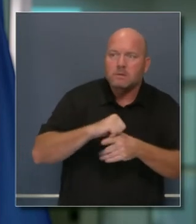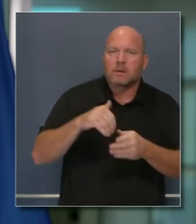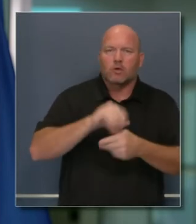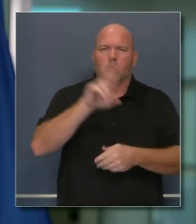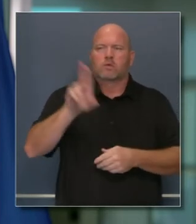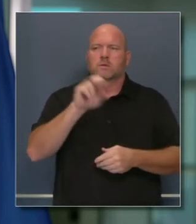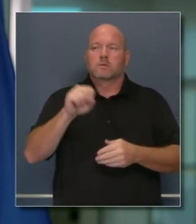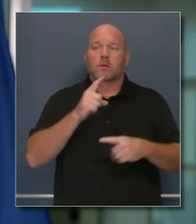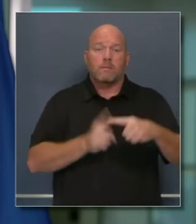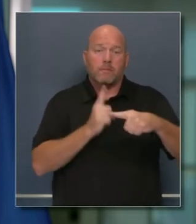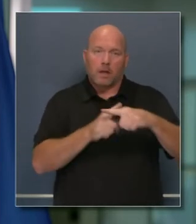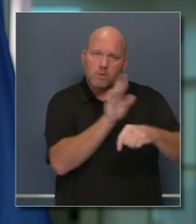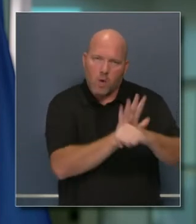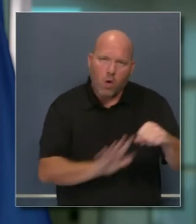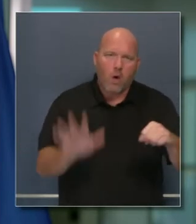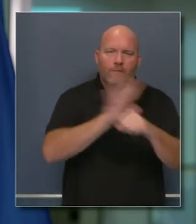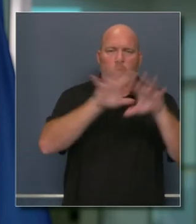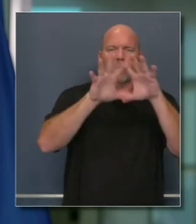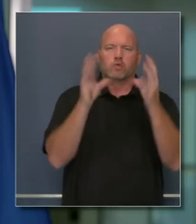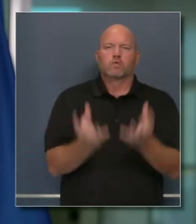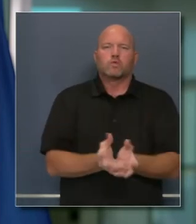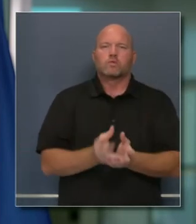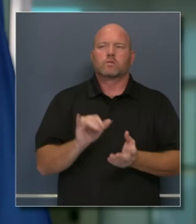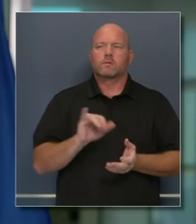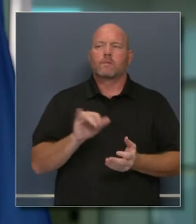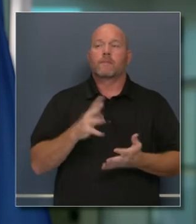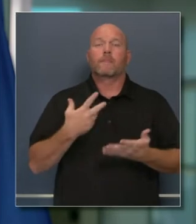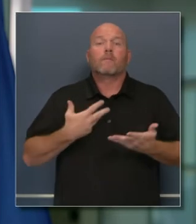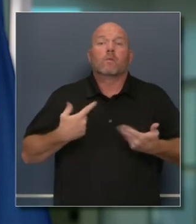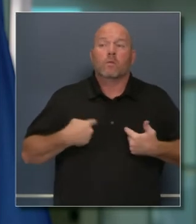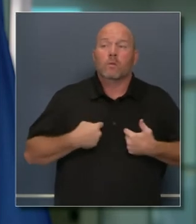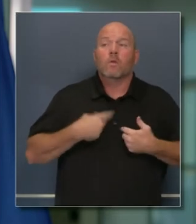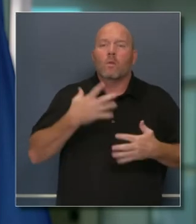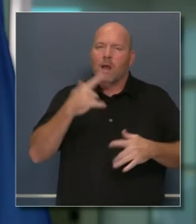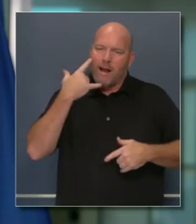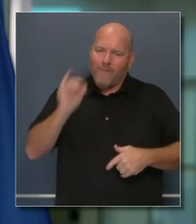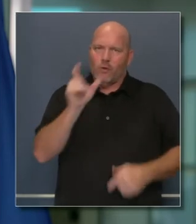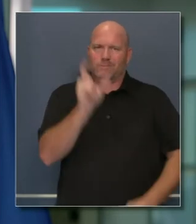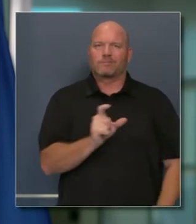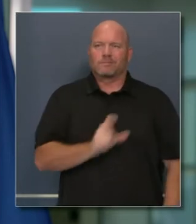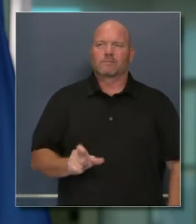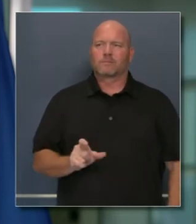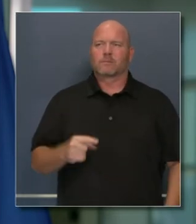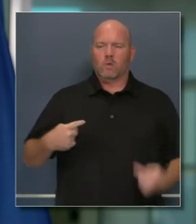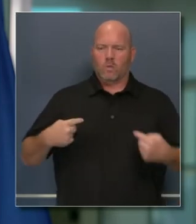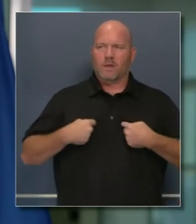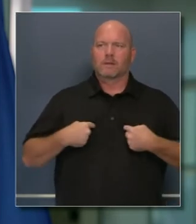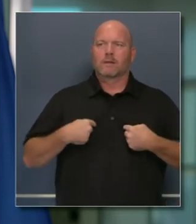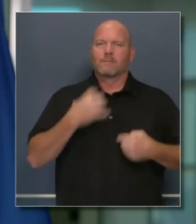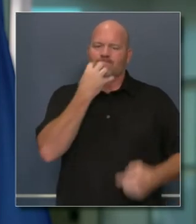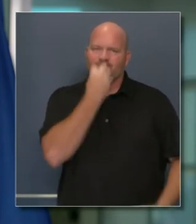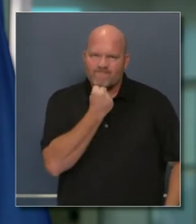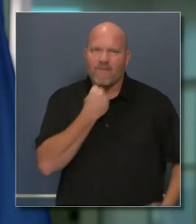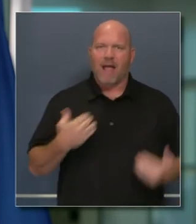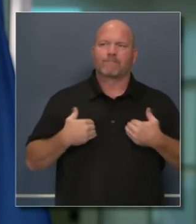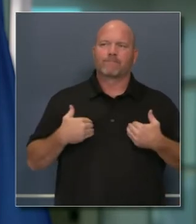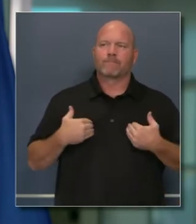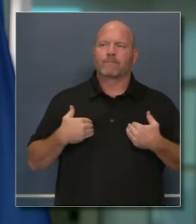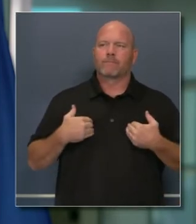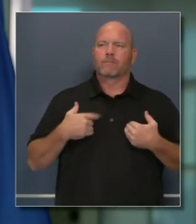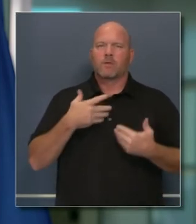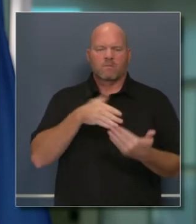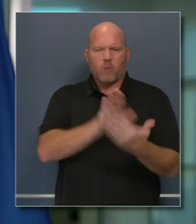a lo ancho de los Estados Unidos y también por todo el mundo. Y somos californianos, tenemos nuestros propios valores, tenemos